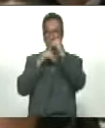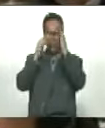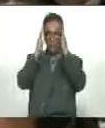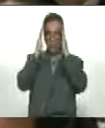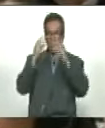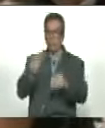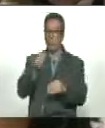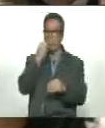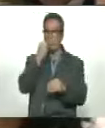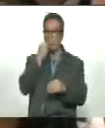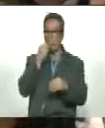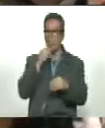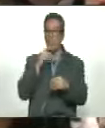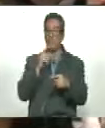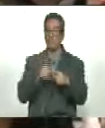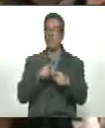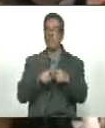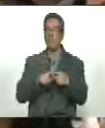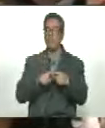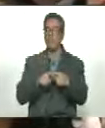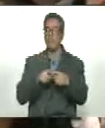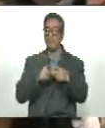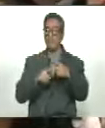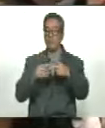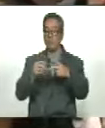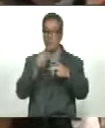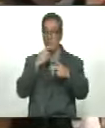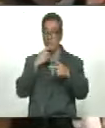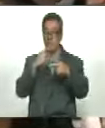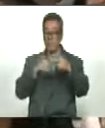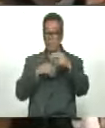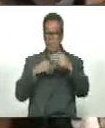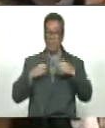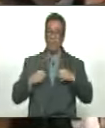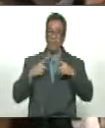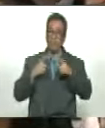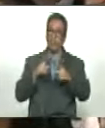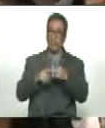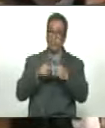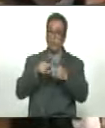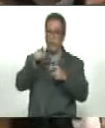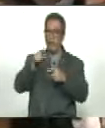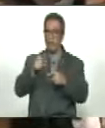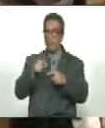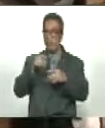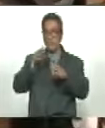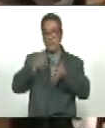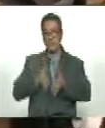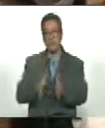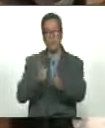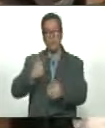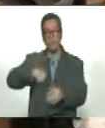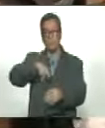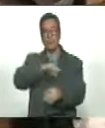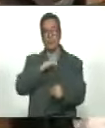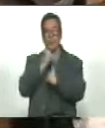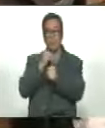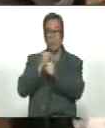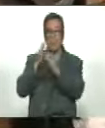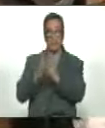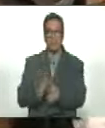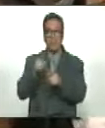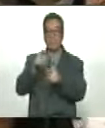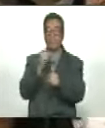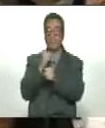la alimentación, se dedica a atender la salud, se dedica a atender a los hijos de nuestros trabajadores y de